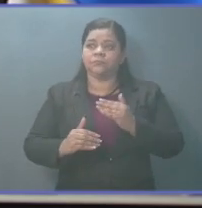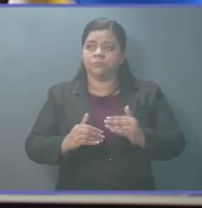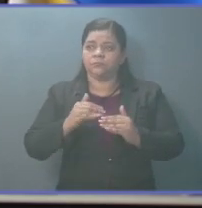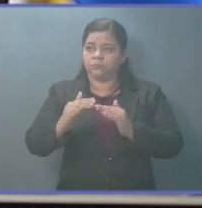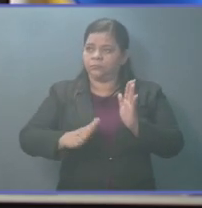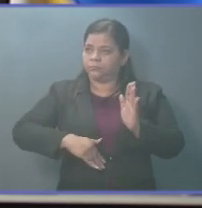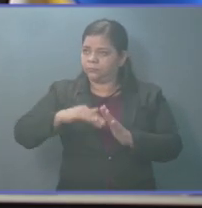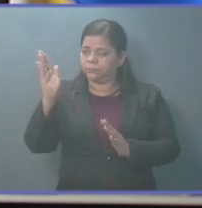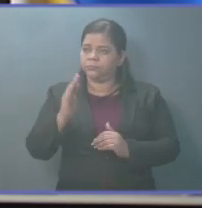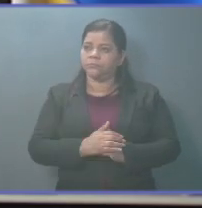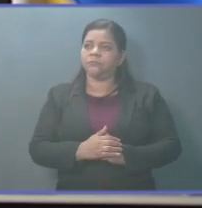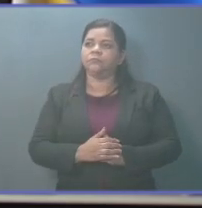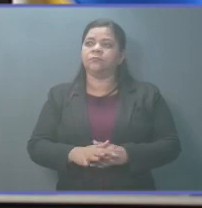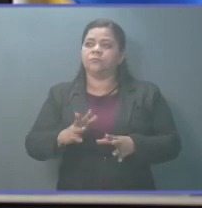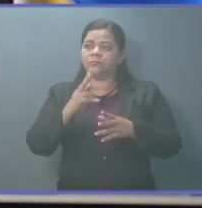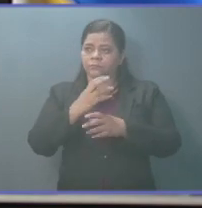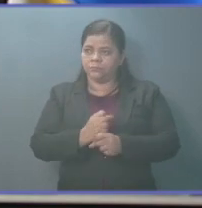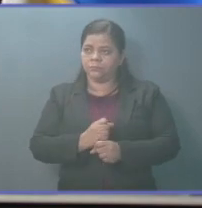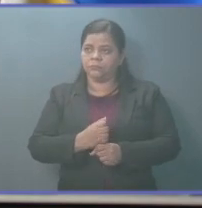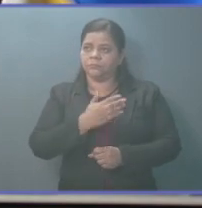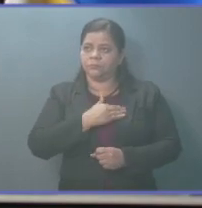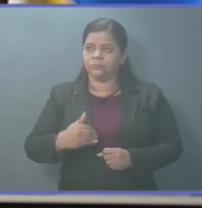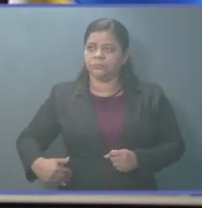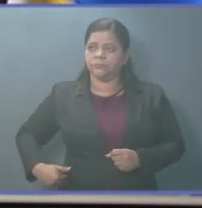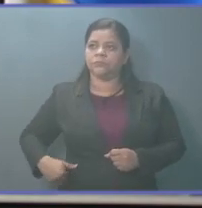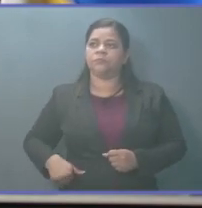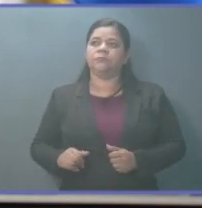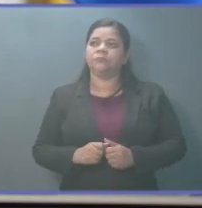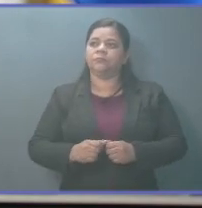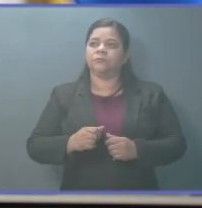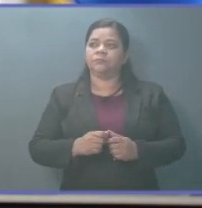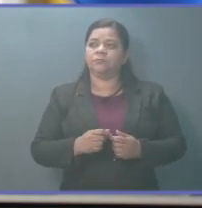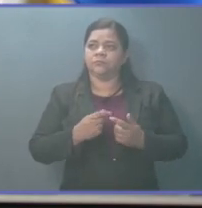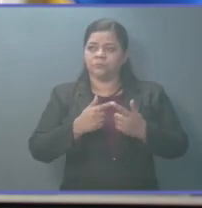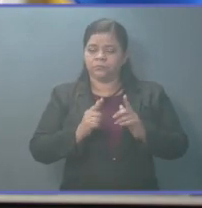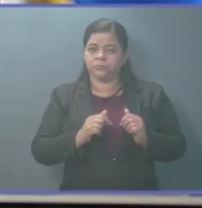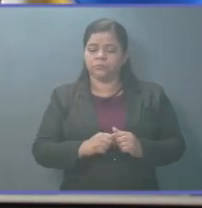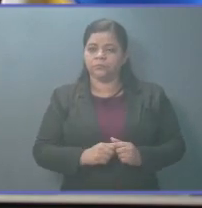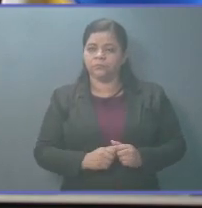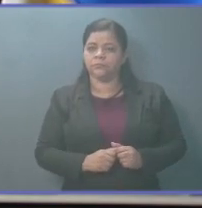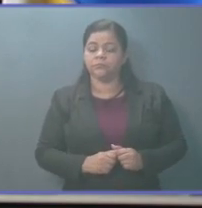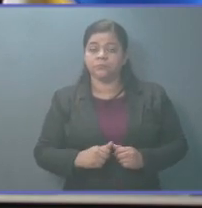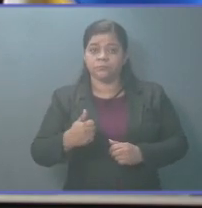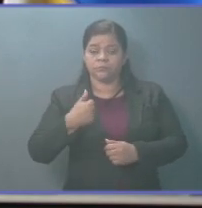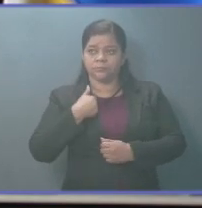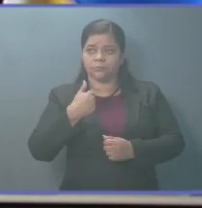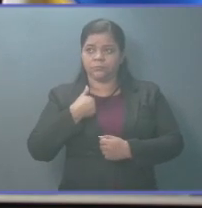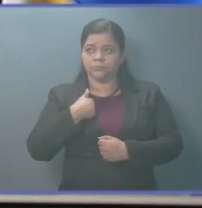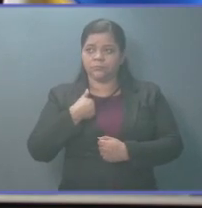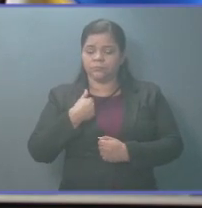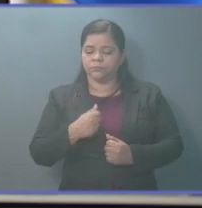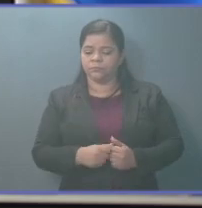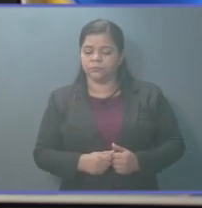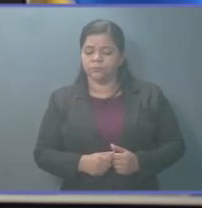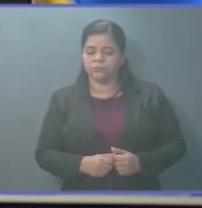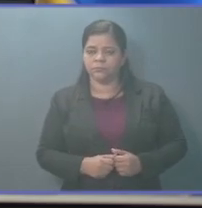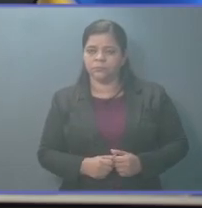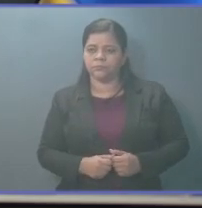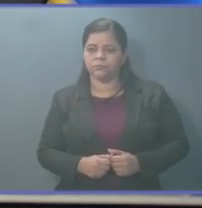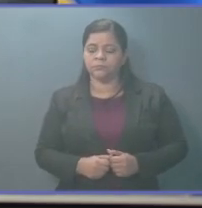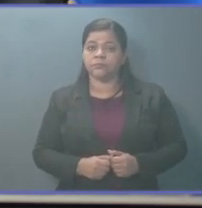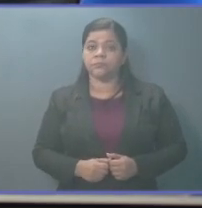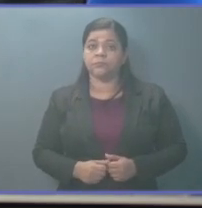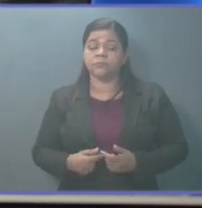mayor de la seguridad del presidente y comandante general de la Fuerza Armada. Pero el